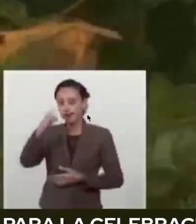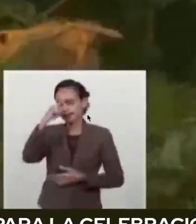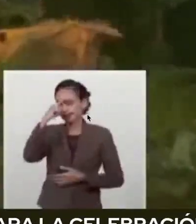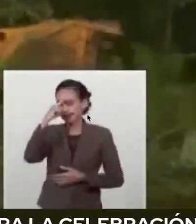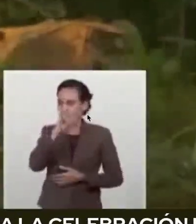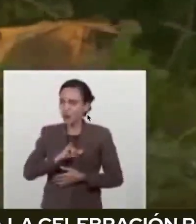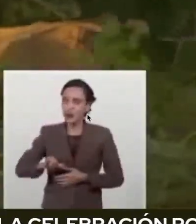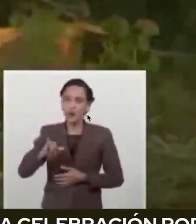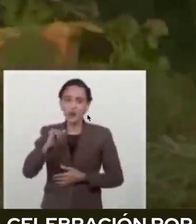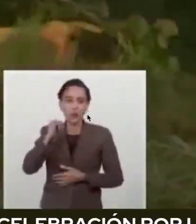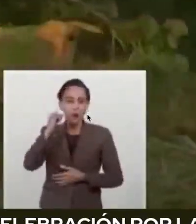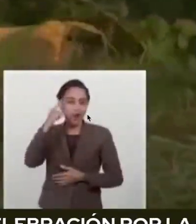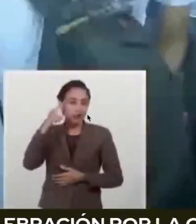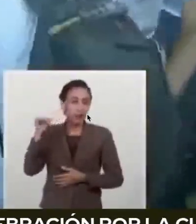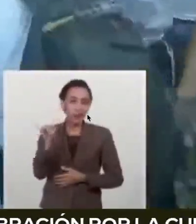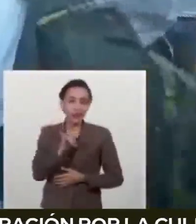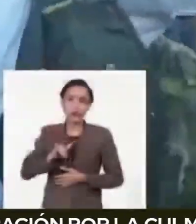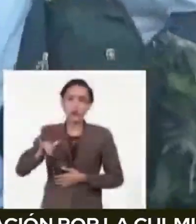muchacho